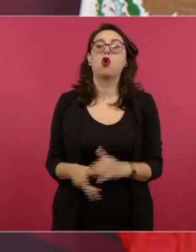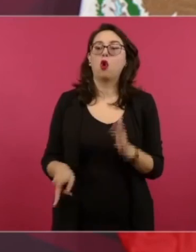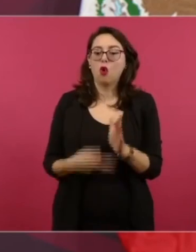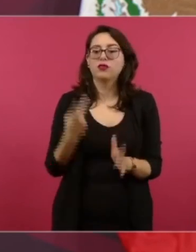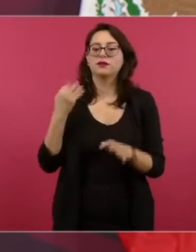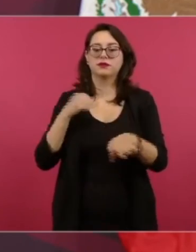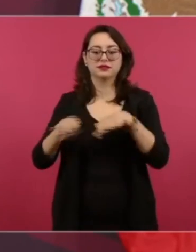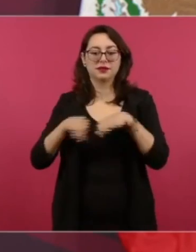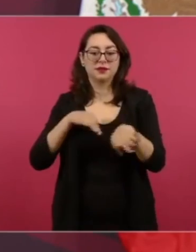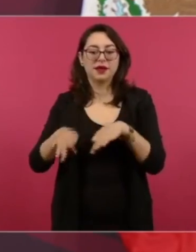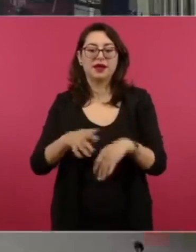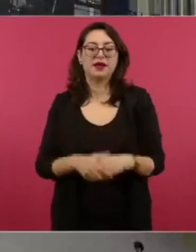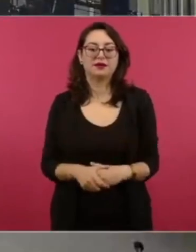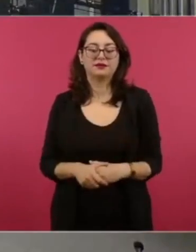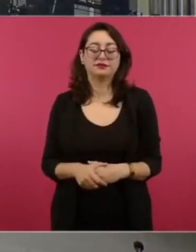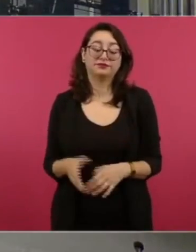porque